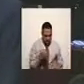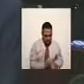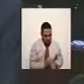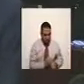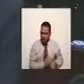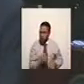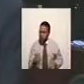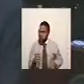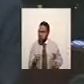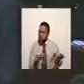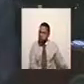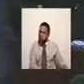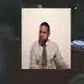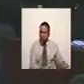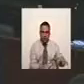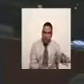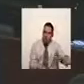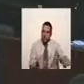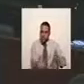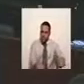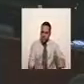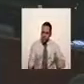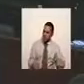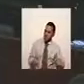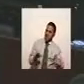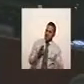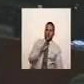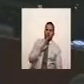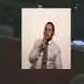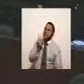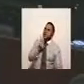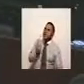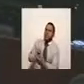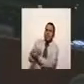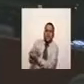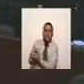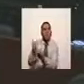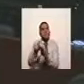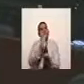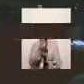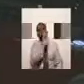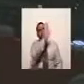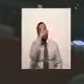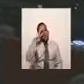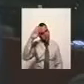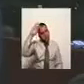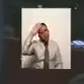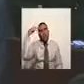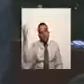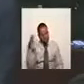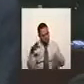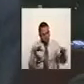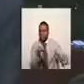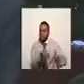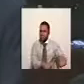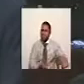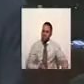de la invasión ha habido personas venezolanas y cubanas.